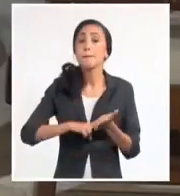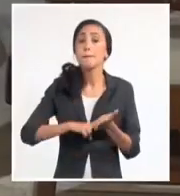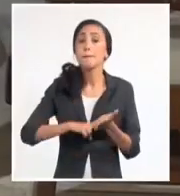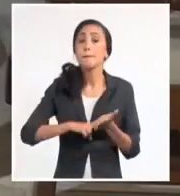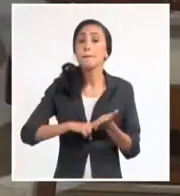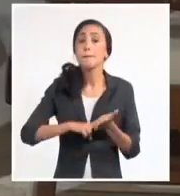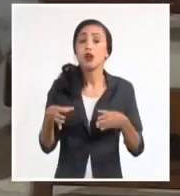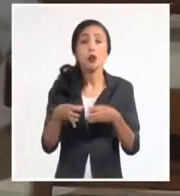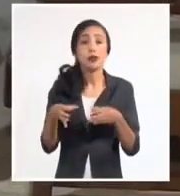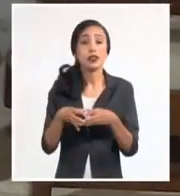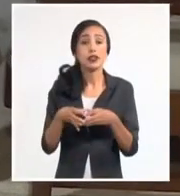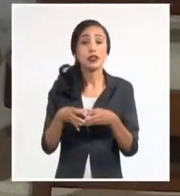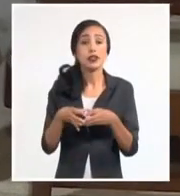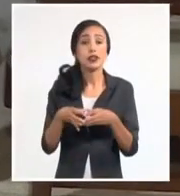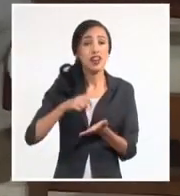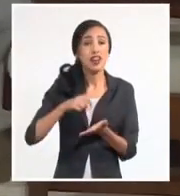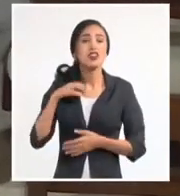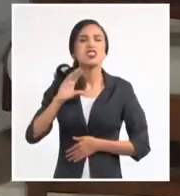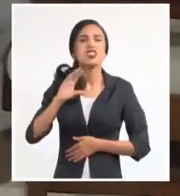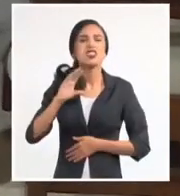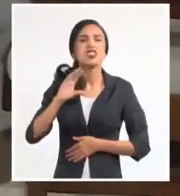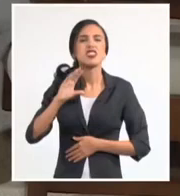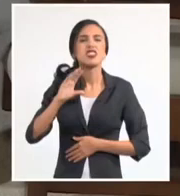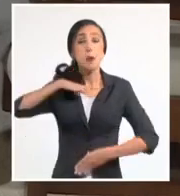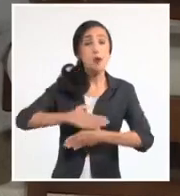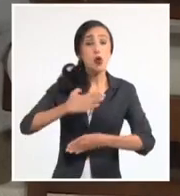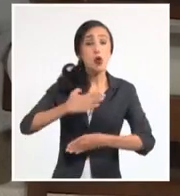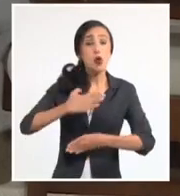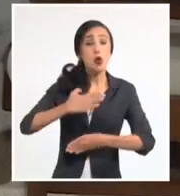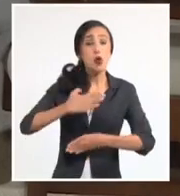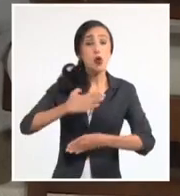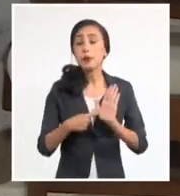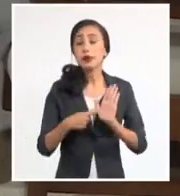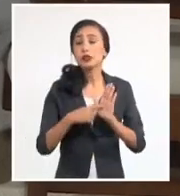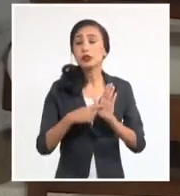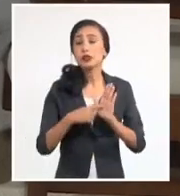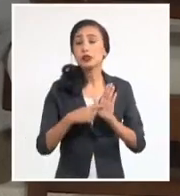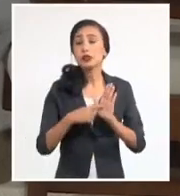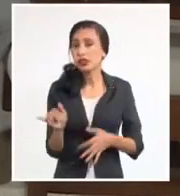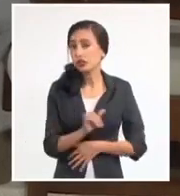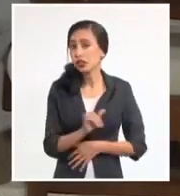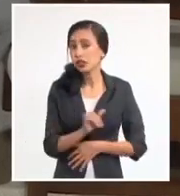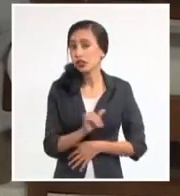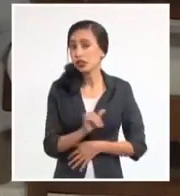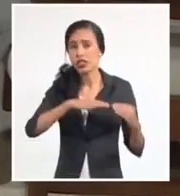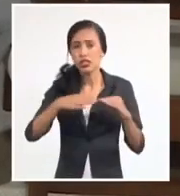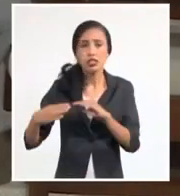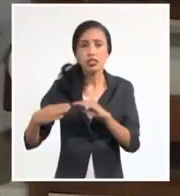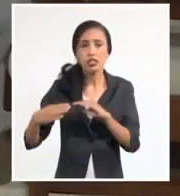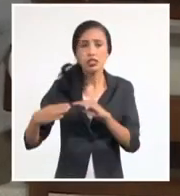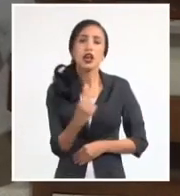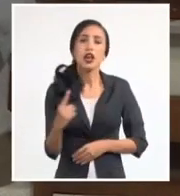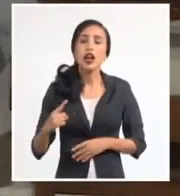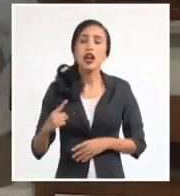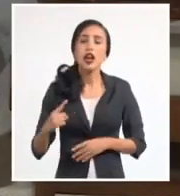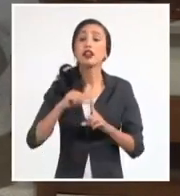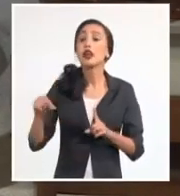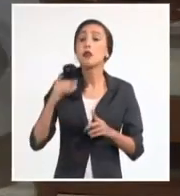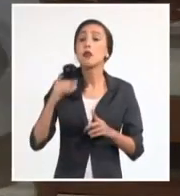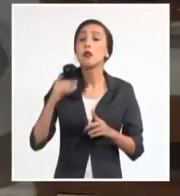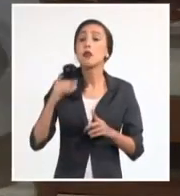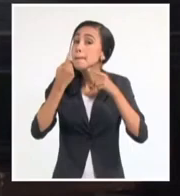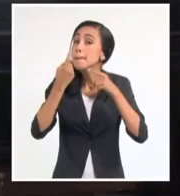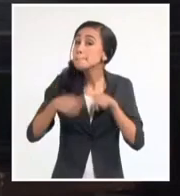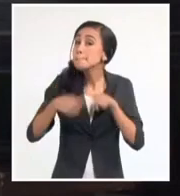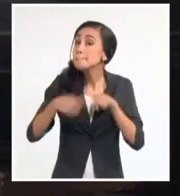hacía referencia al tema de que el bloqueo era uno de los elementos que trascendía también en estos debates, en cada uno de los temas que se analizaban, pero también en